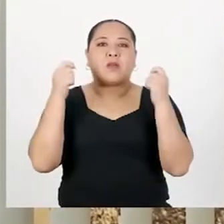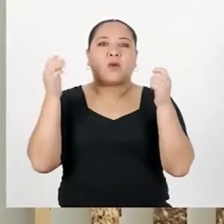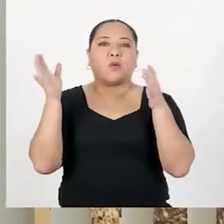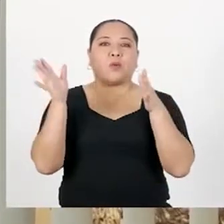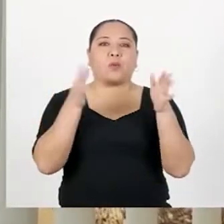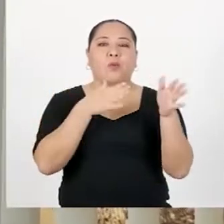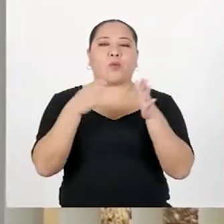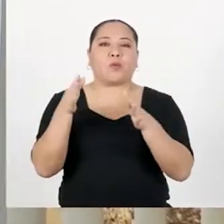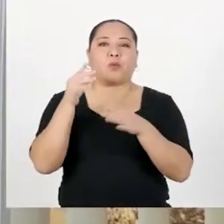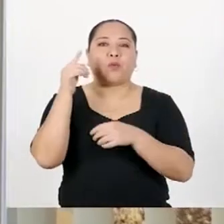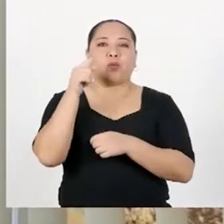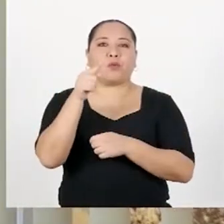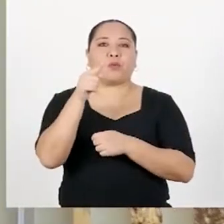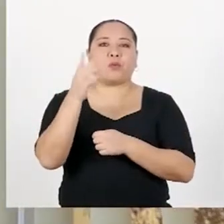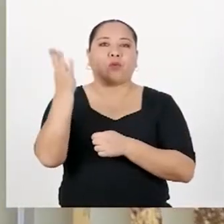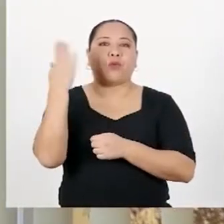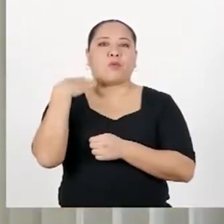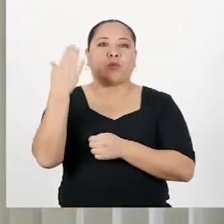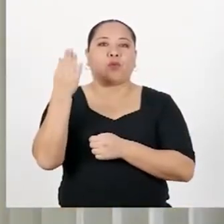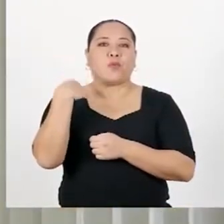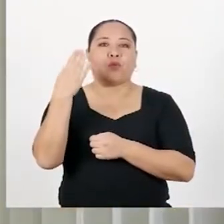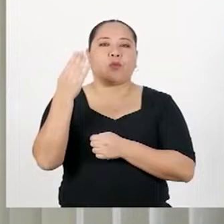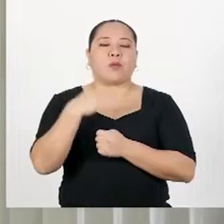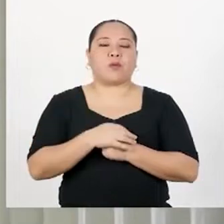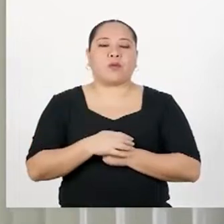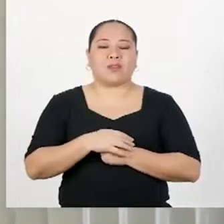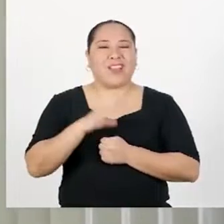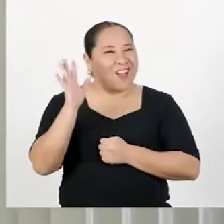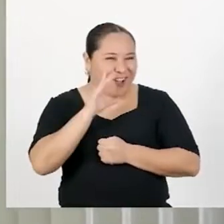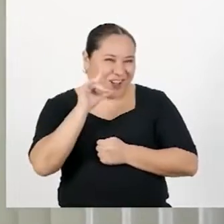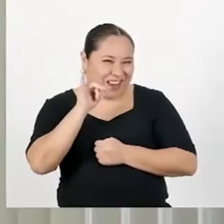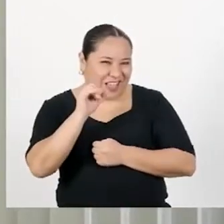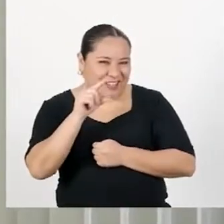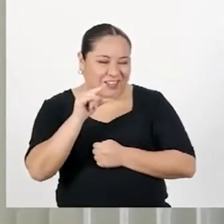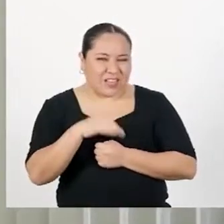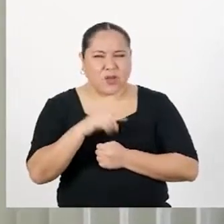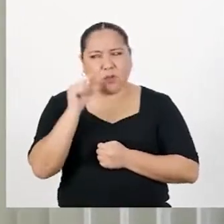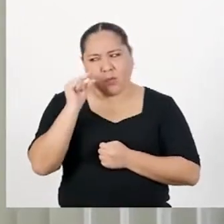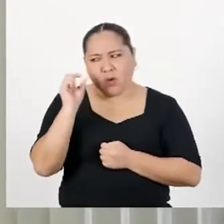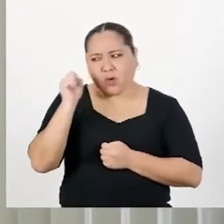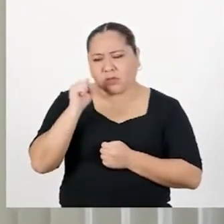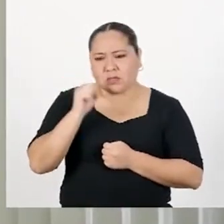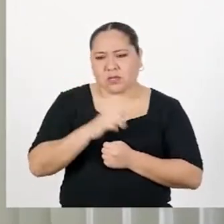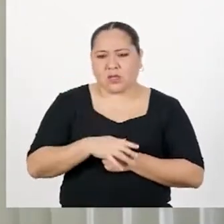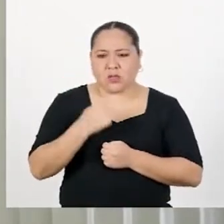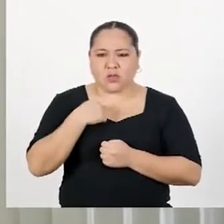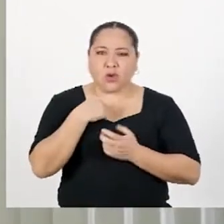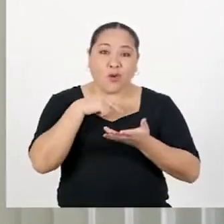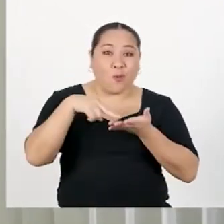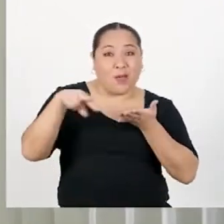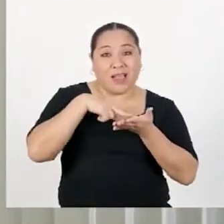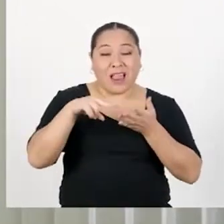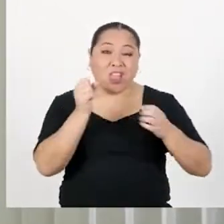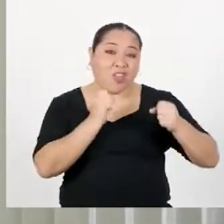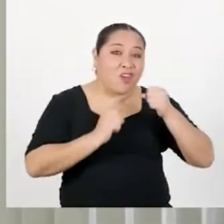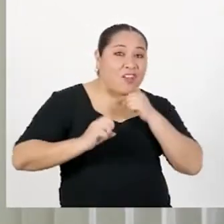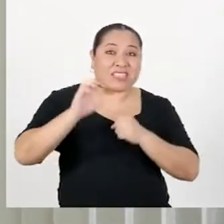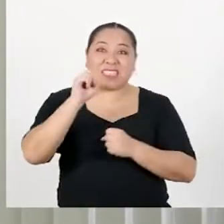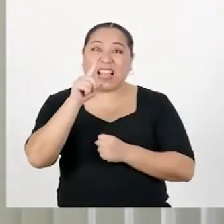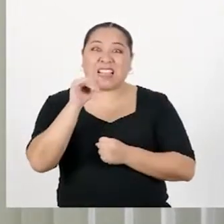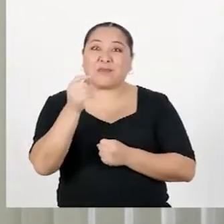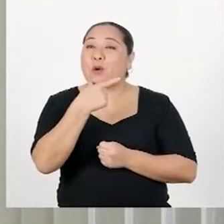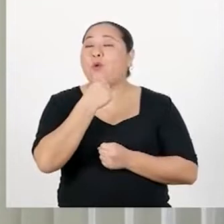abierta, debes estar acalorada. Hola, Juliana. Un poco, sí. He estado bailando salsa,